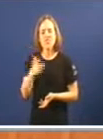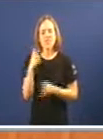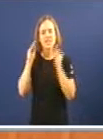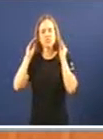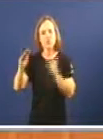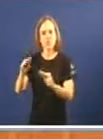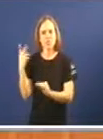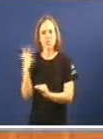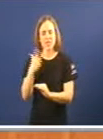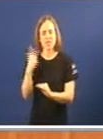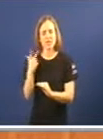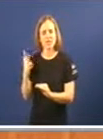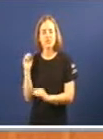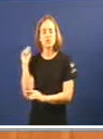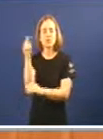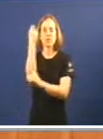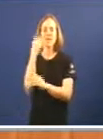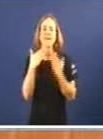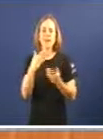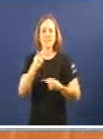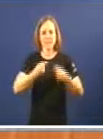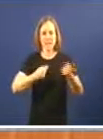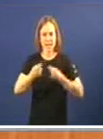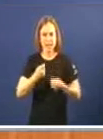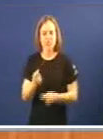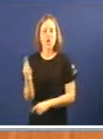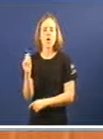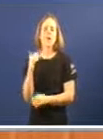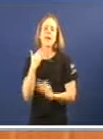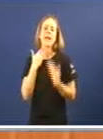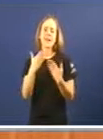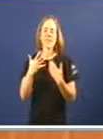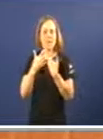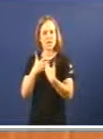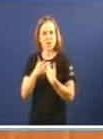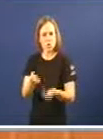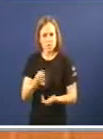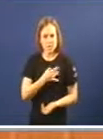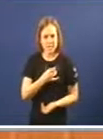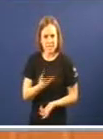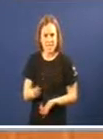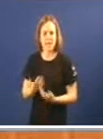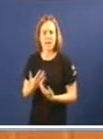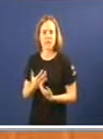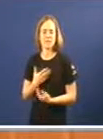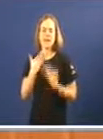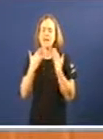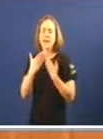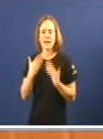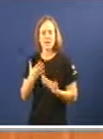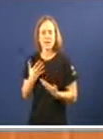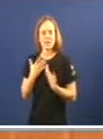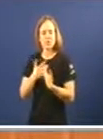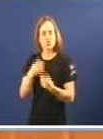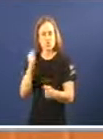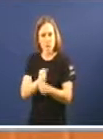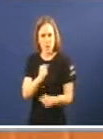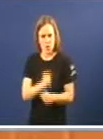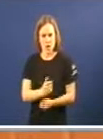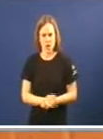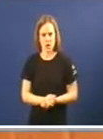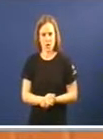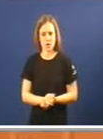conseguidos con negociación con lucha sindical y con reclamas a nivel laboral y porque esos derechos a cada dos con